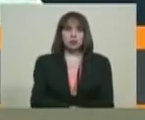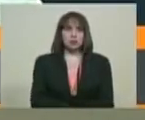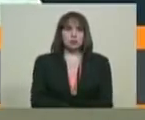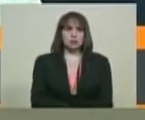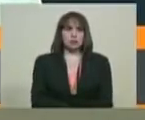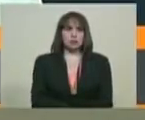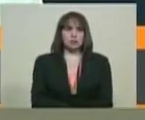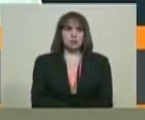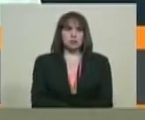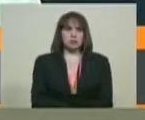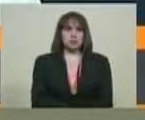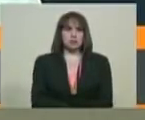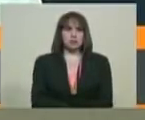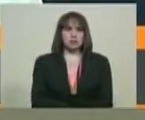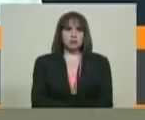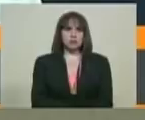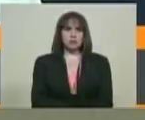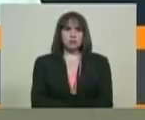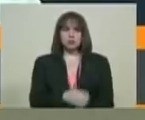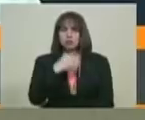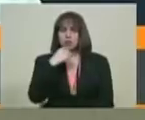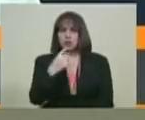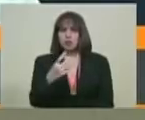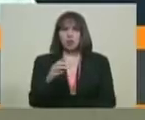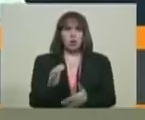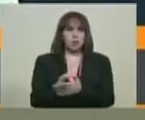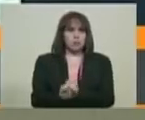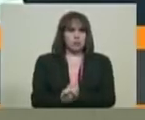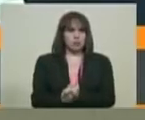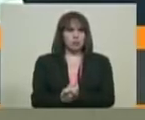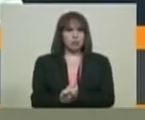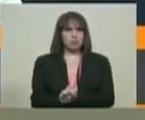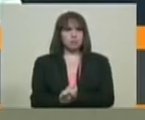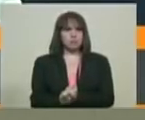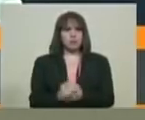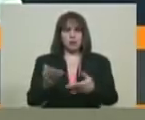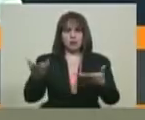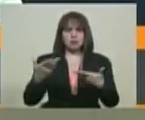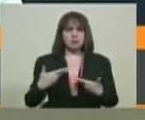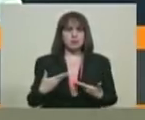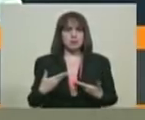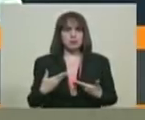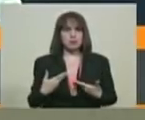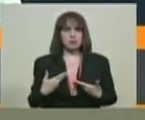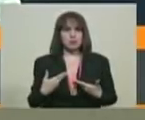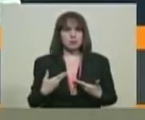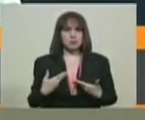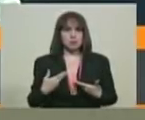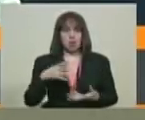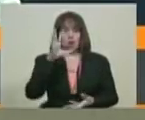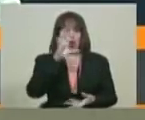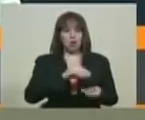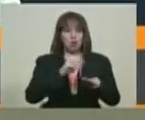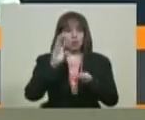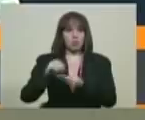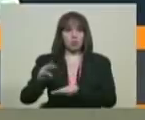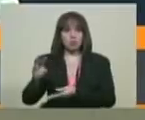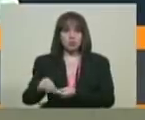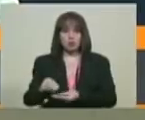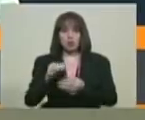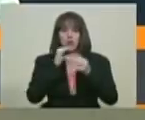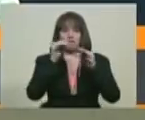eso yo les digo, compañeros, he recibido las conclusiones, la declaración